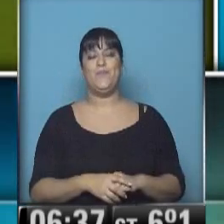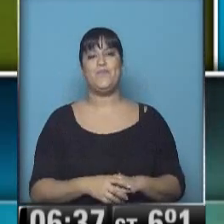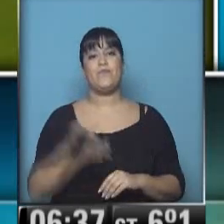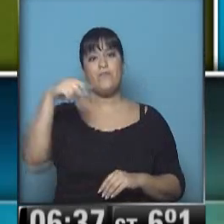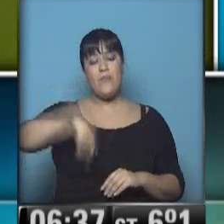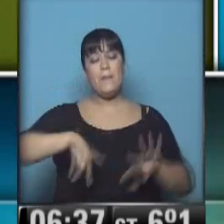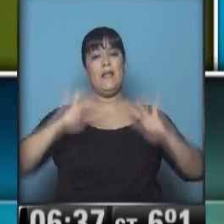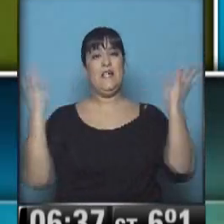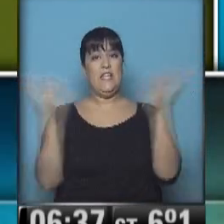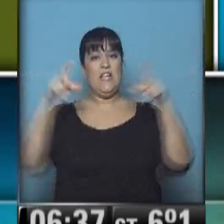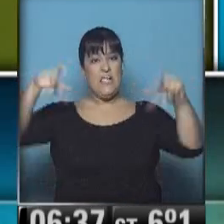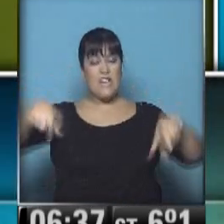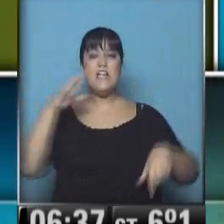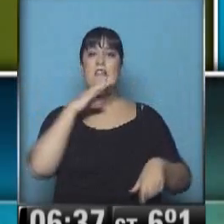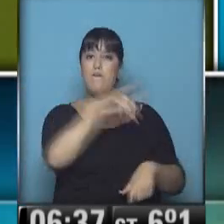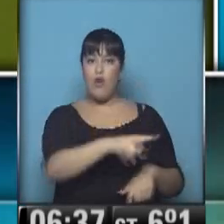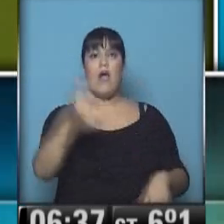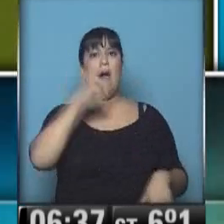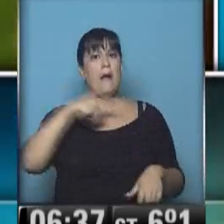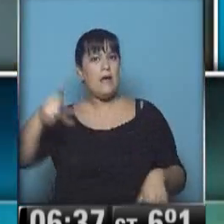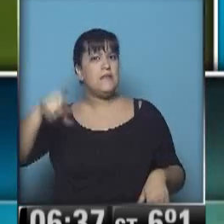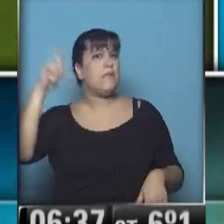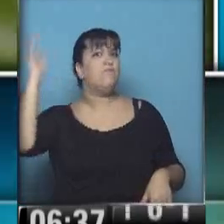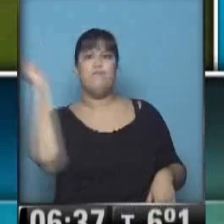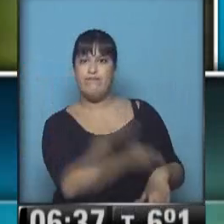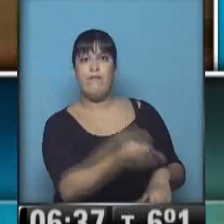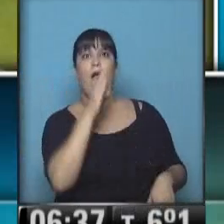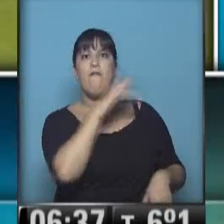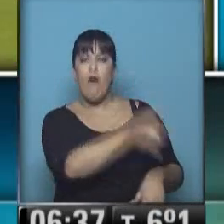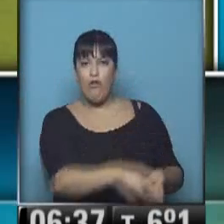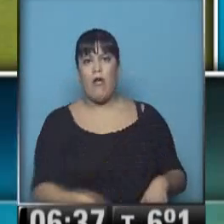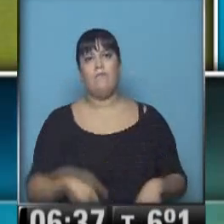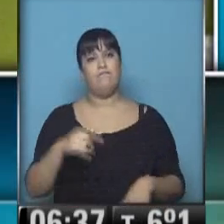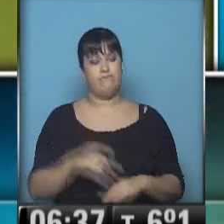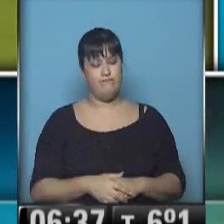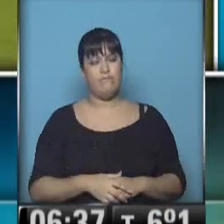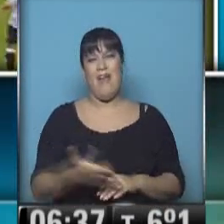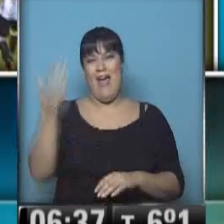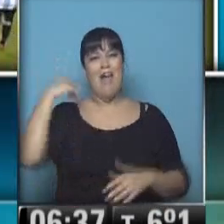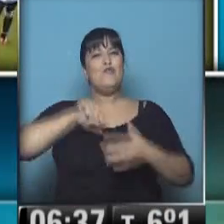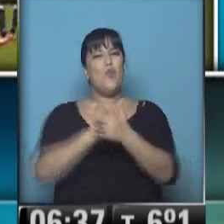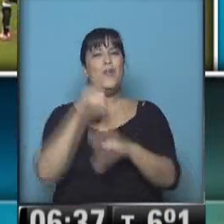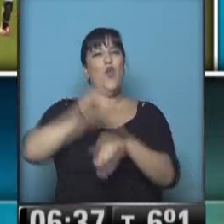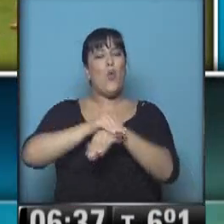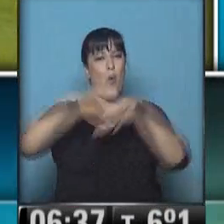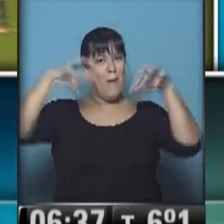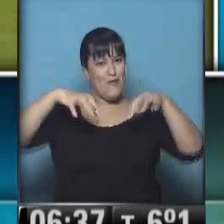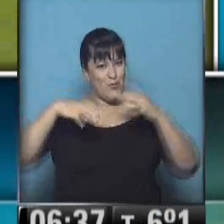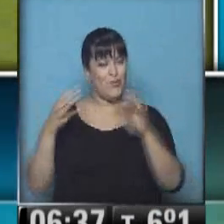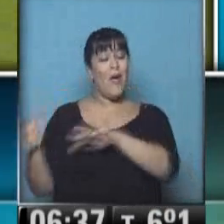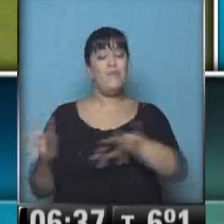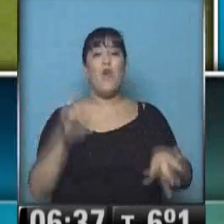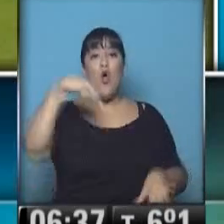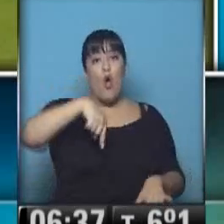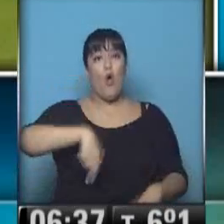la Bombonera, Racing dio el batacazo y terminó ganándole a Boca el partido suspendido por la lluvia. Hoy abren una